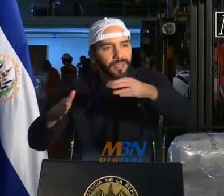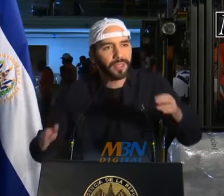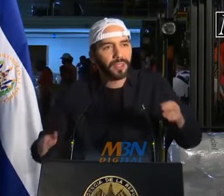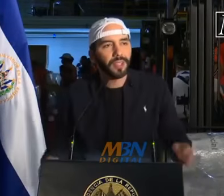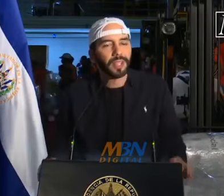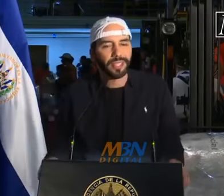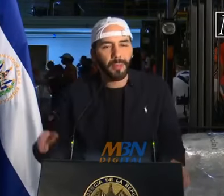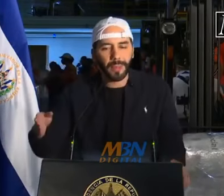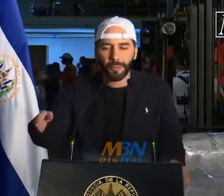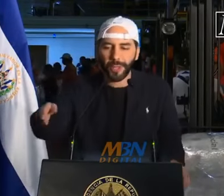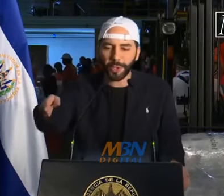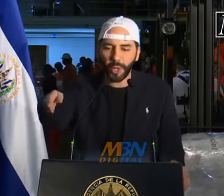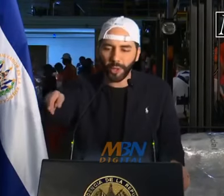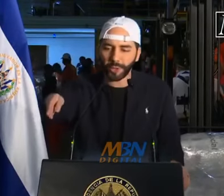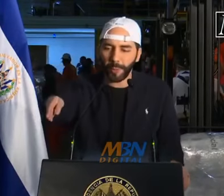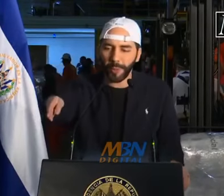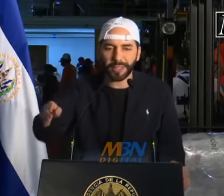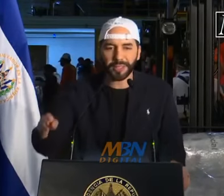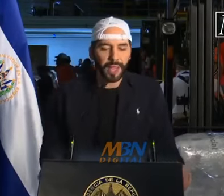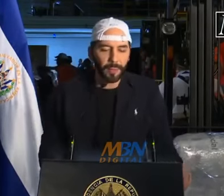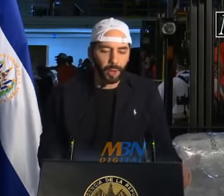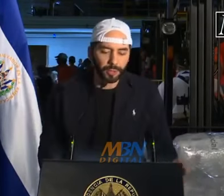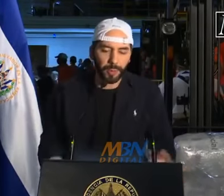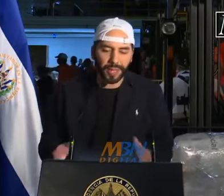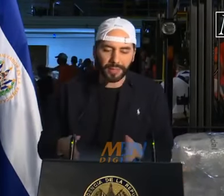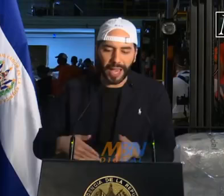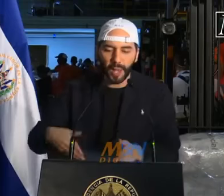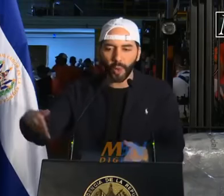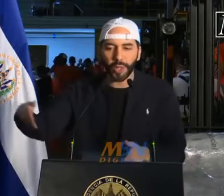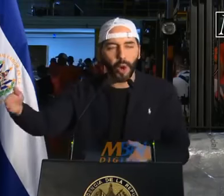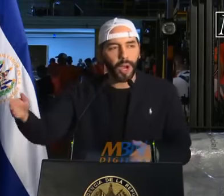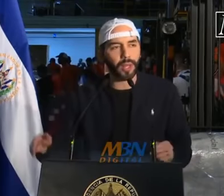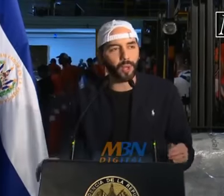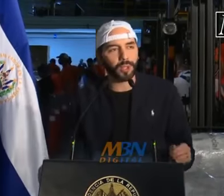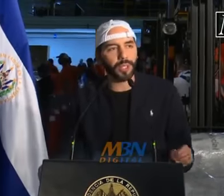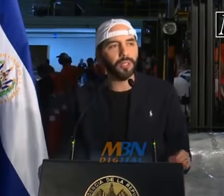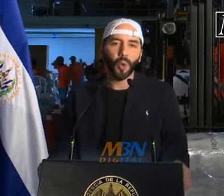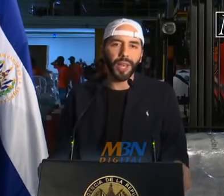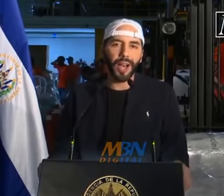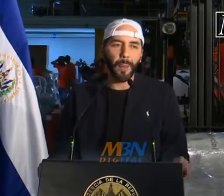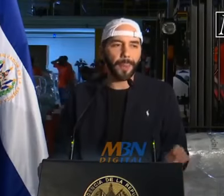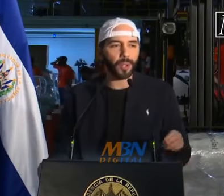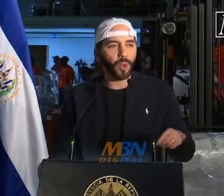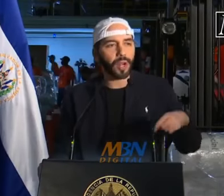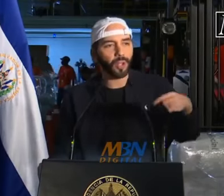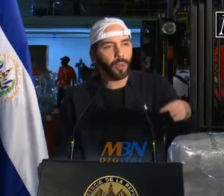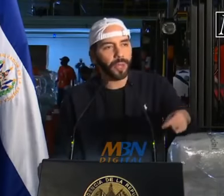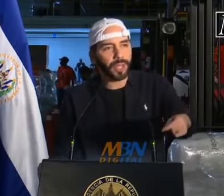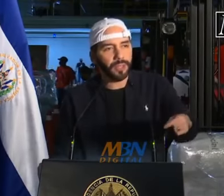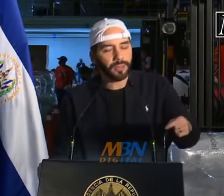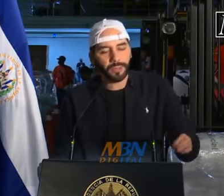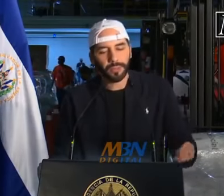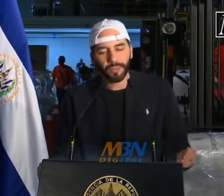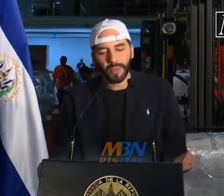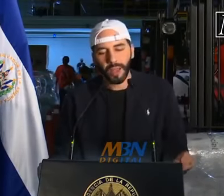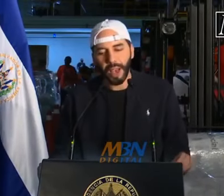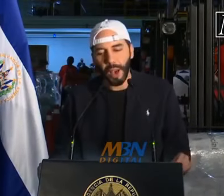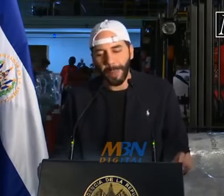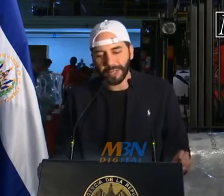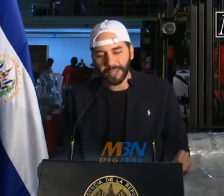país, que sea en beneficio de nuestro país. Hemos planteado una hoja de ruta, una apertura económica